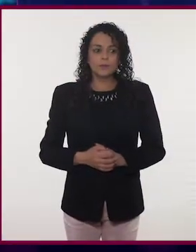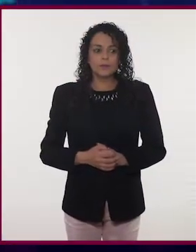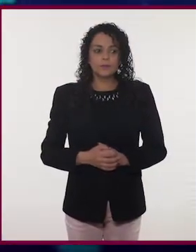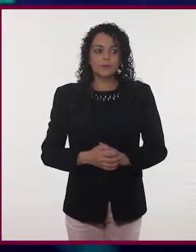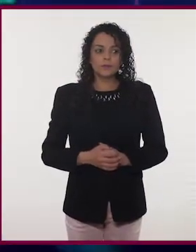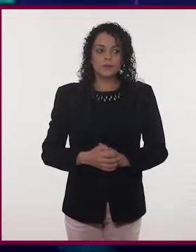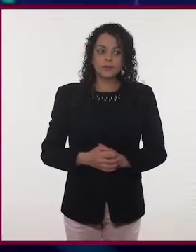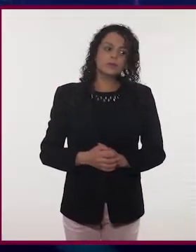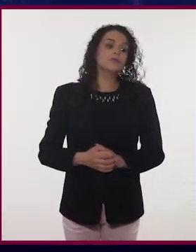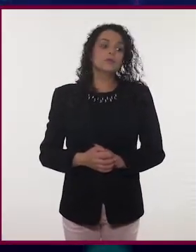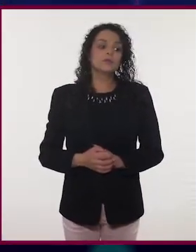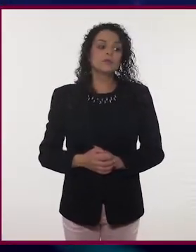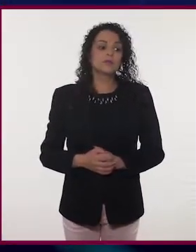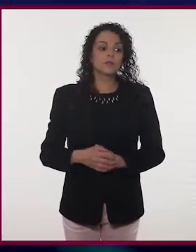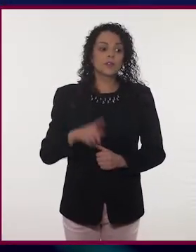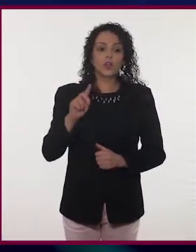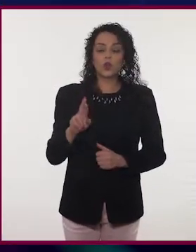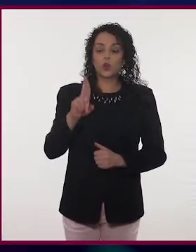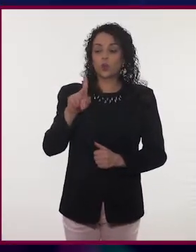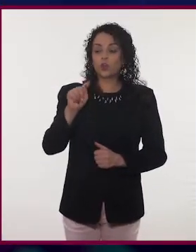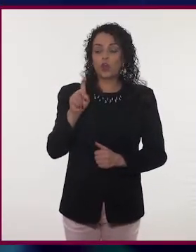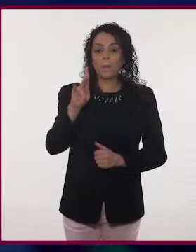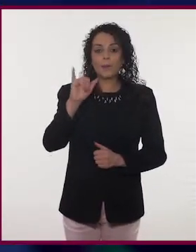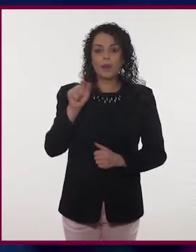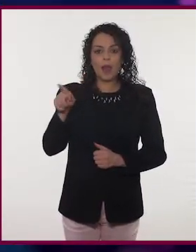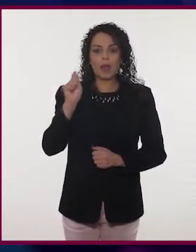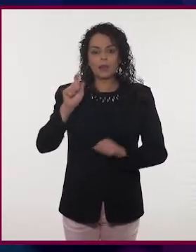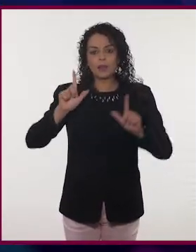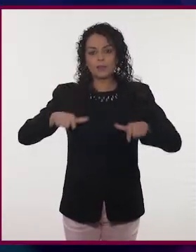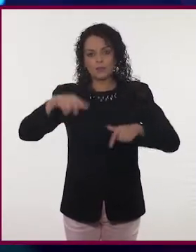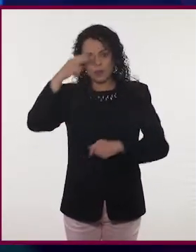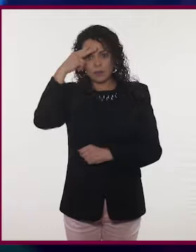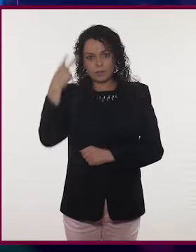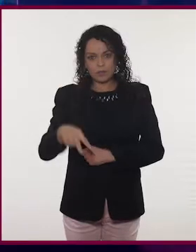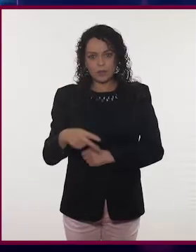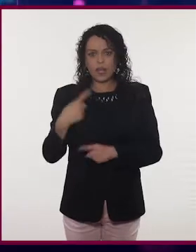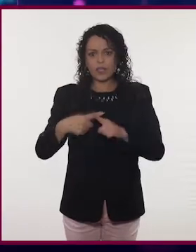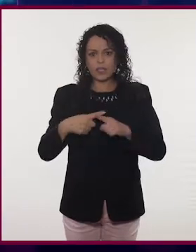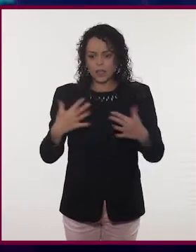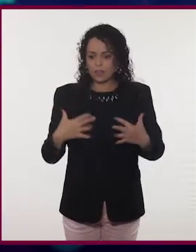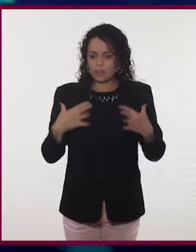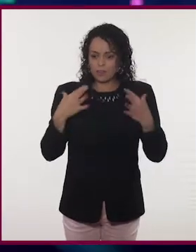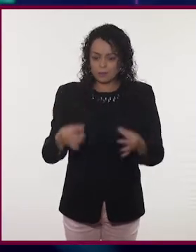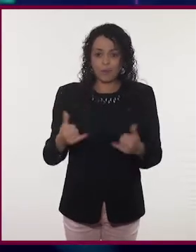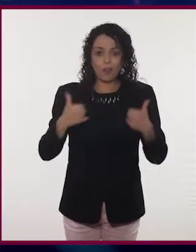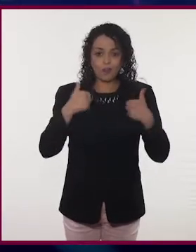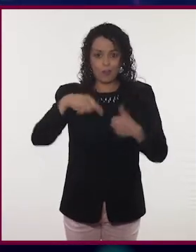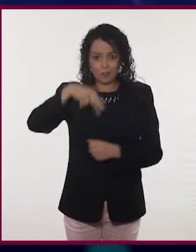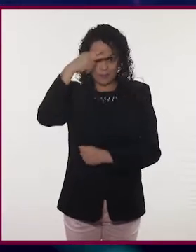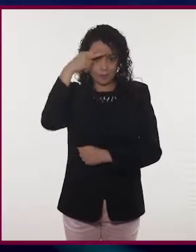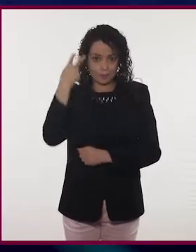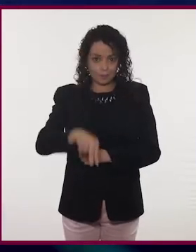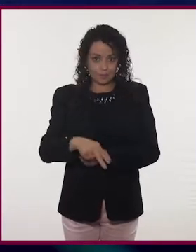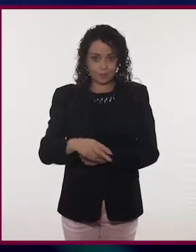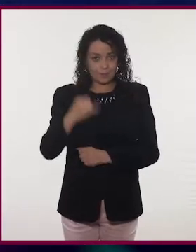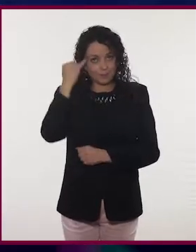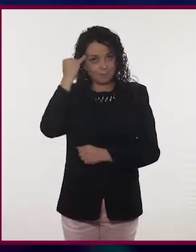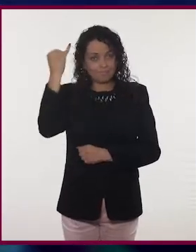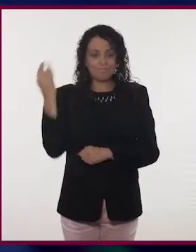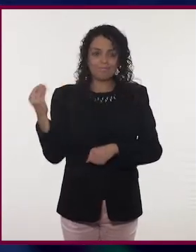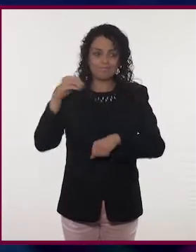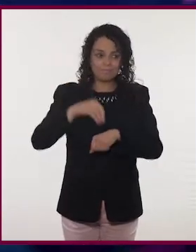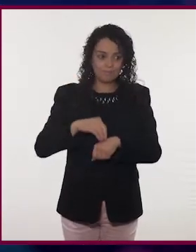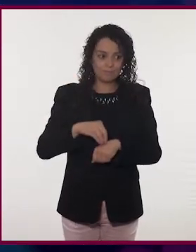Rutopía es una plataforma mexicana que fundamos un grupo de jóvenes mexicanos, y el fin es